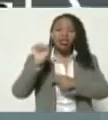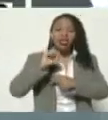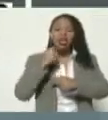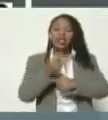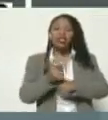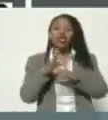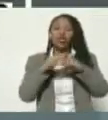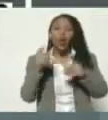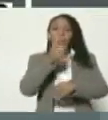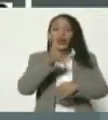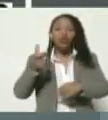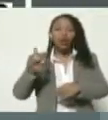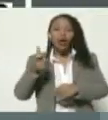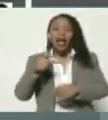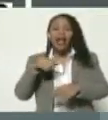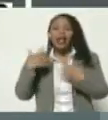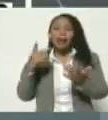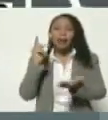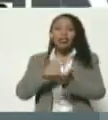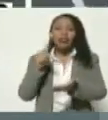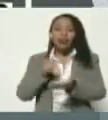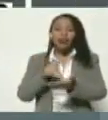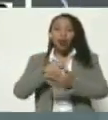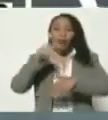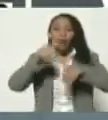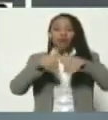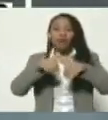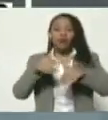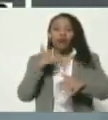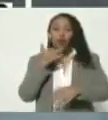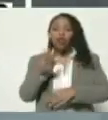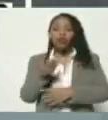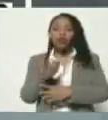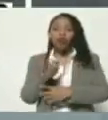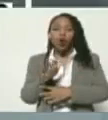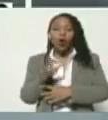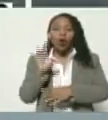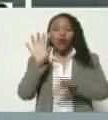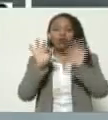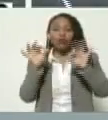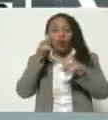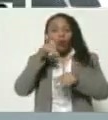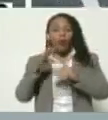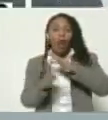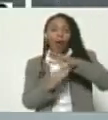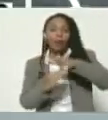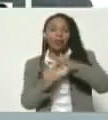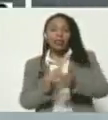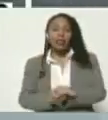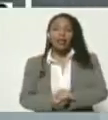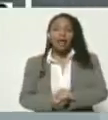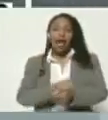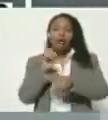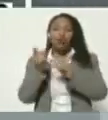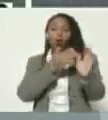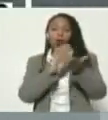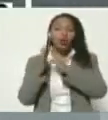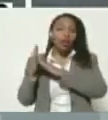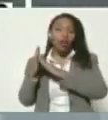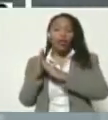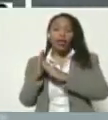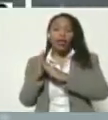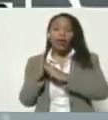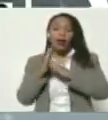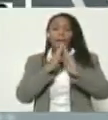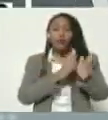todos los candidatos y candidatas postulados, seleccionados por el pueblo en las bases, en sus comunidades, por